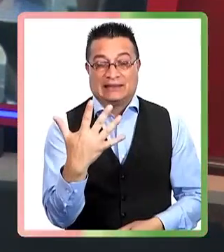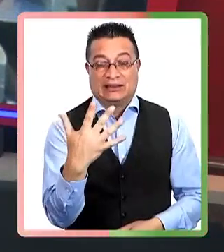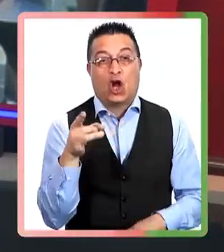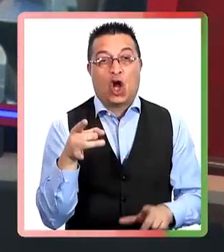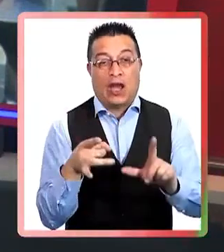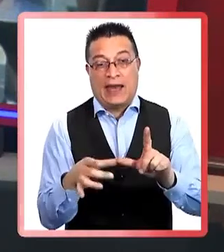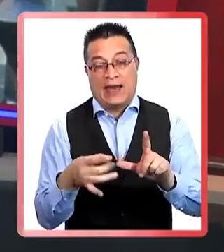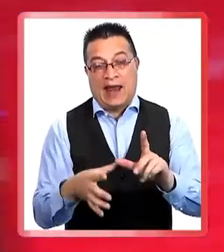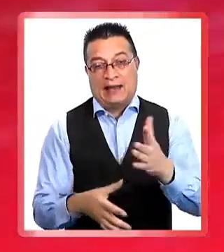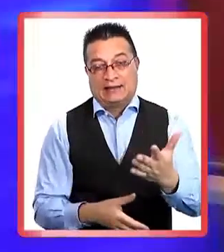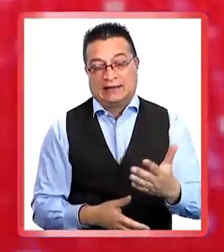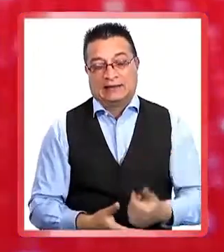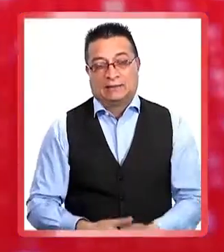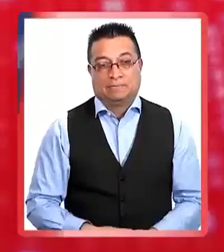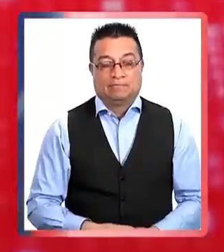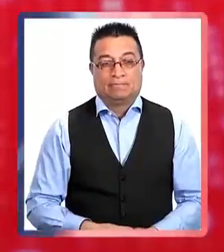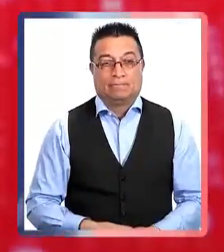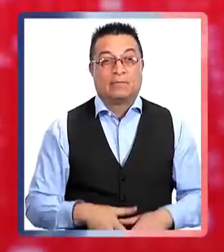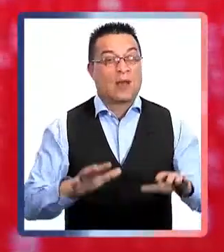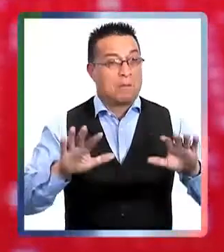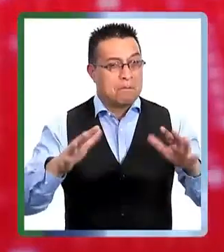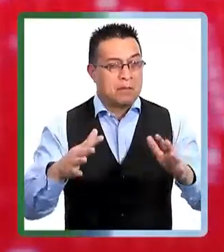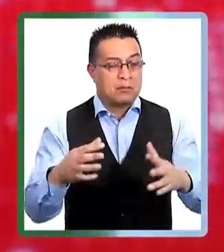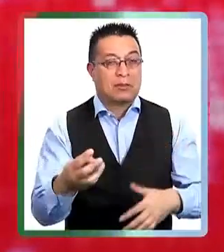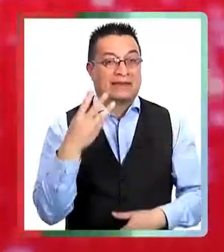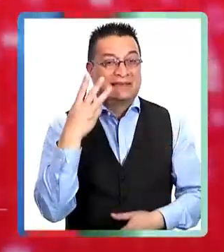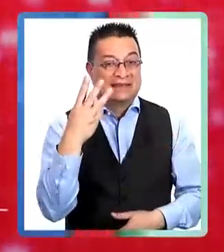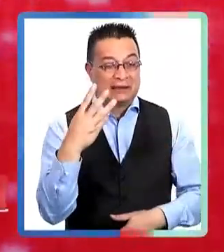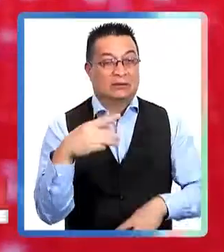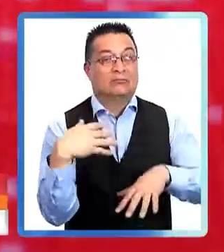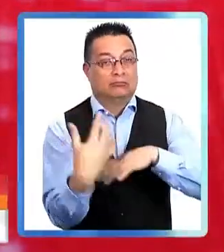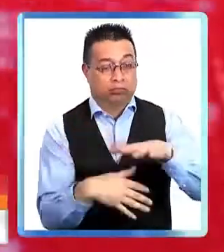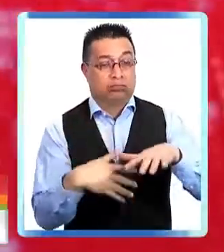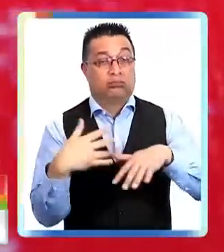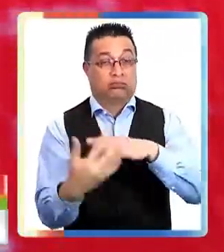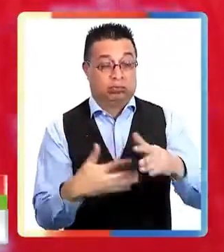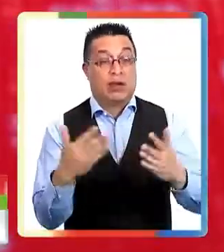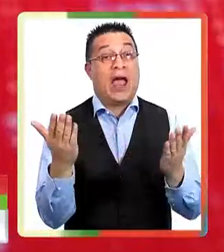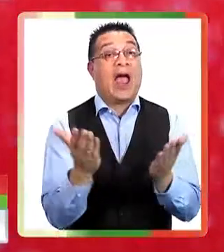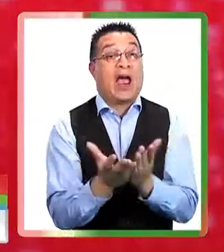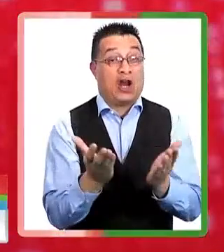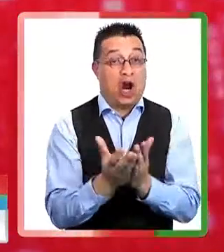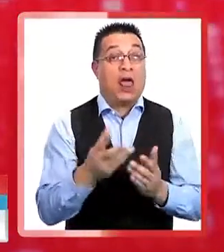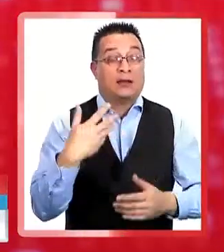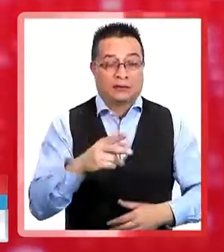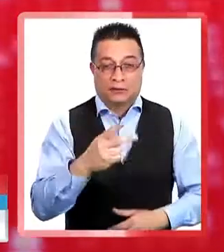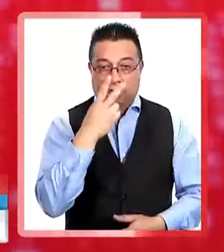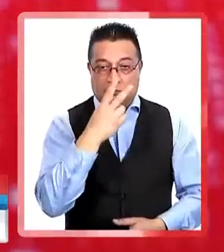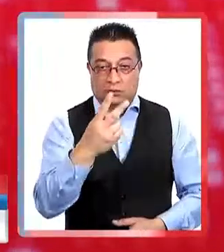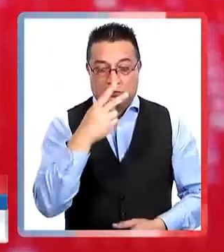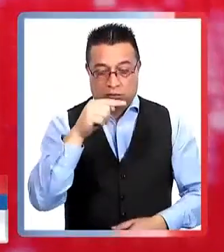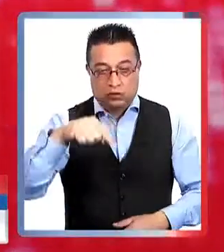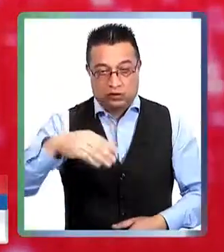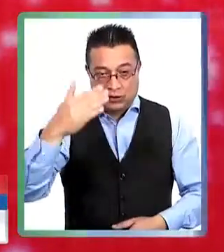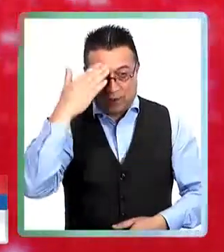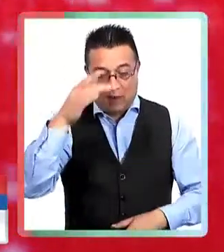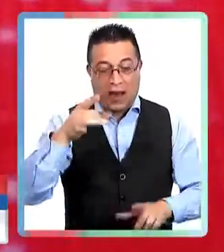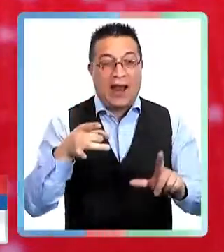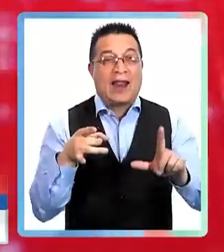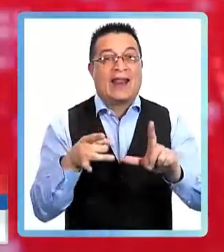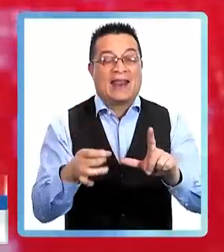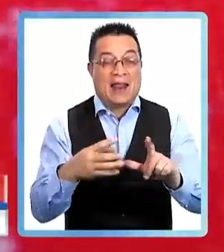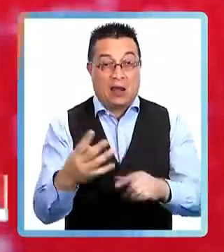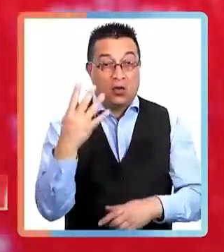este informe. A lo menos 3 incidentes de violencia escolar se vivieron el reciente viernes en